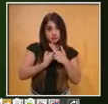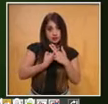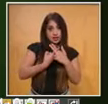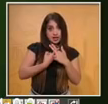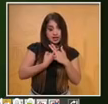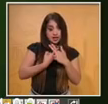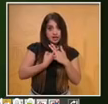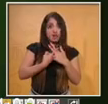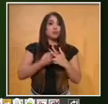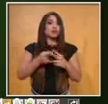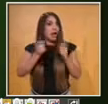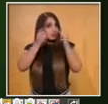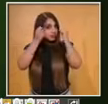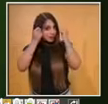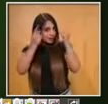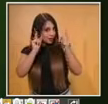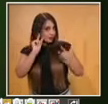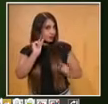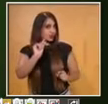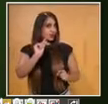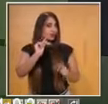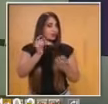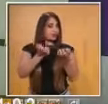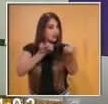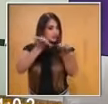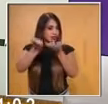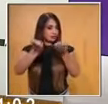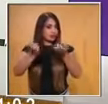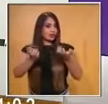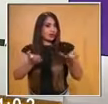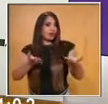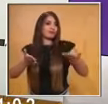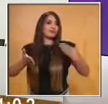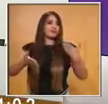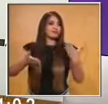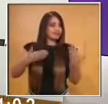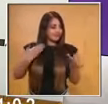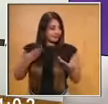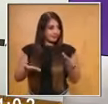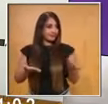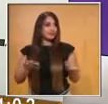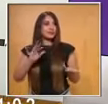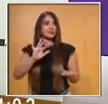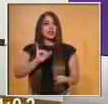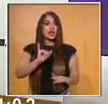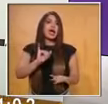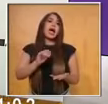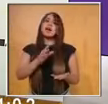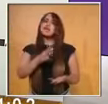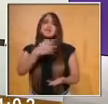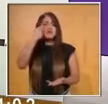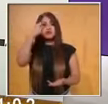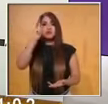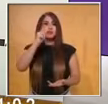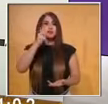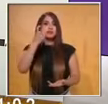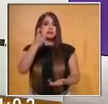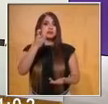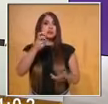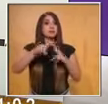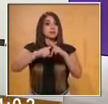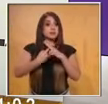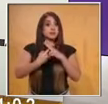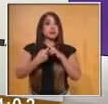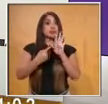poquito y vamos a hacer un pequeño ejercicio de activación antes de iniciar la clase. Es algo muy sencillo. Vas a empezar poniendo tus manos